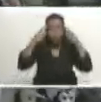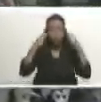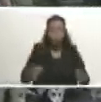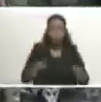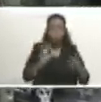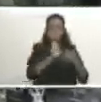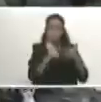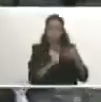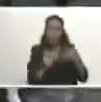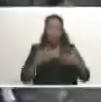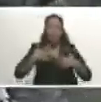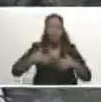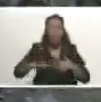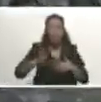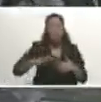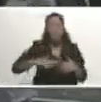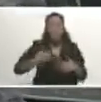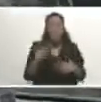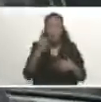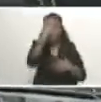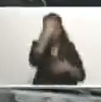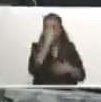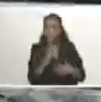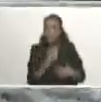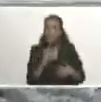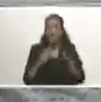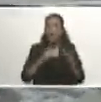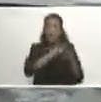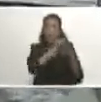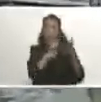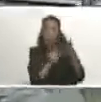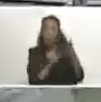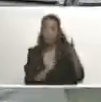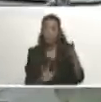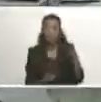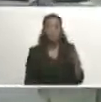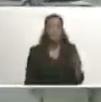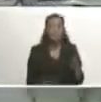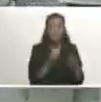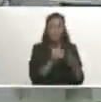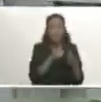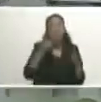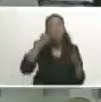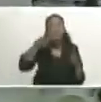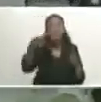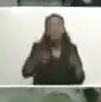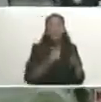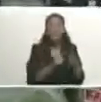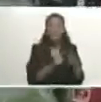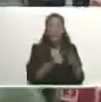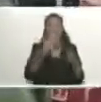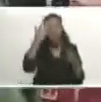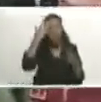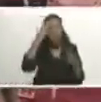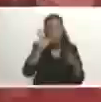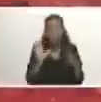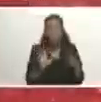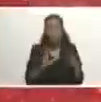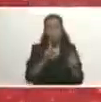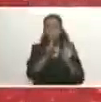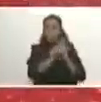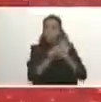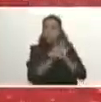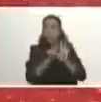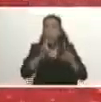interno, las cuales pueden ser caracterizadas en los siguientes ámbitos. En lo político, el desconocimiento del nombramiento